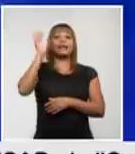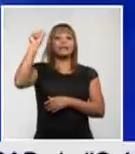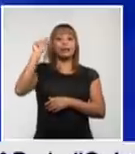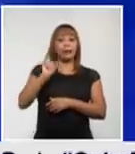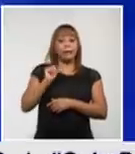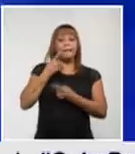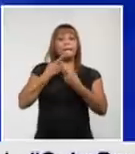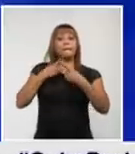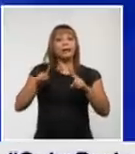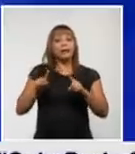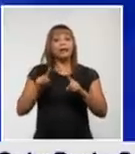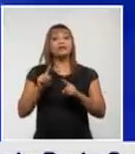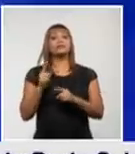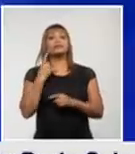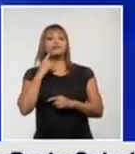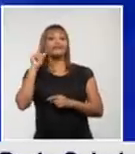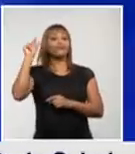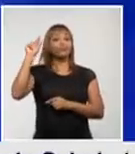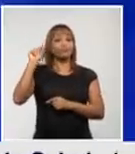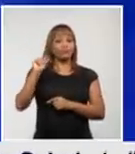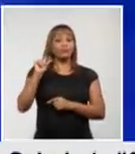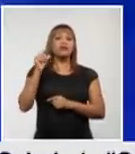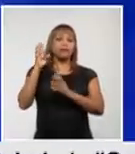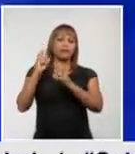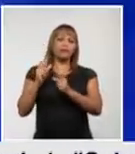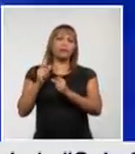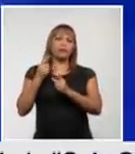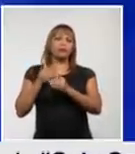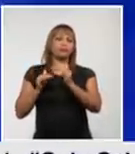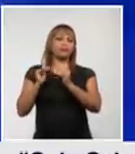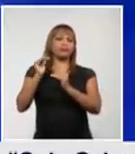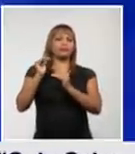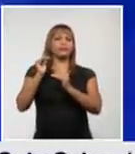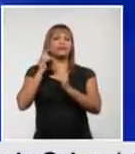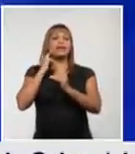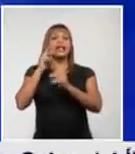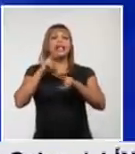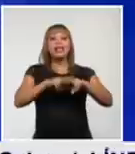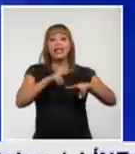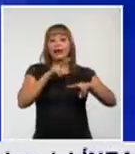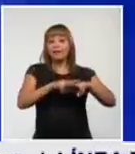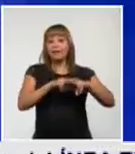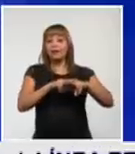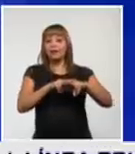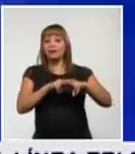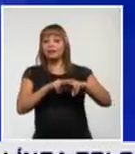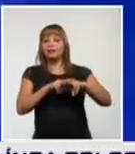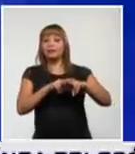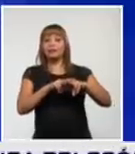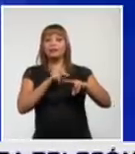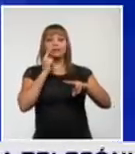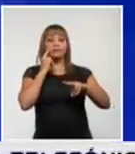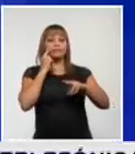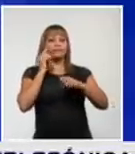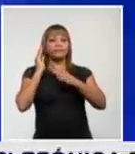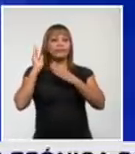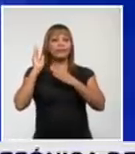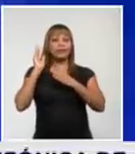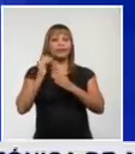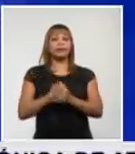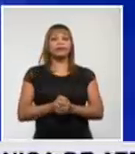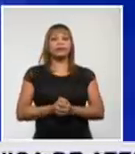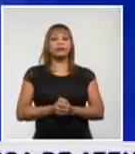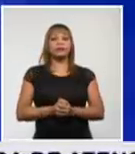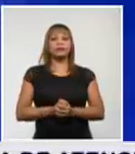todavía hay un número de ellos. Y La Habana, en el caso de